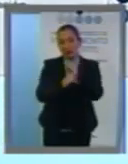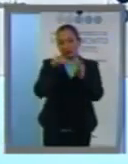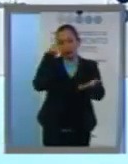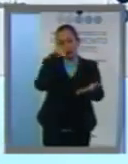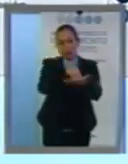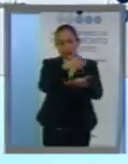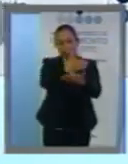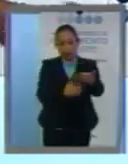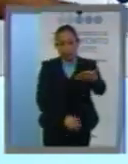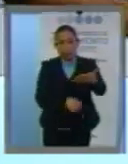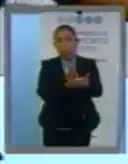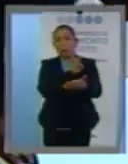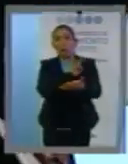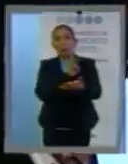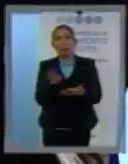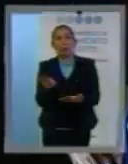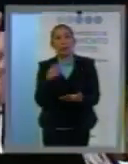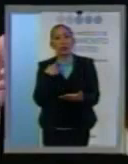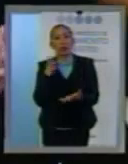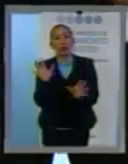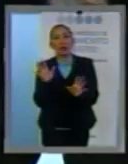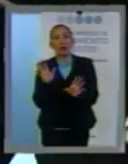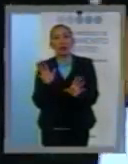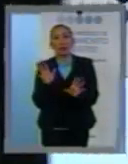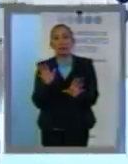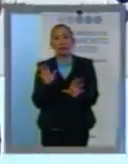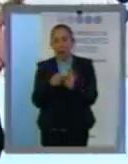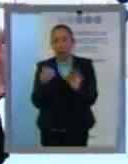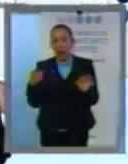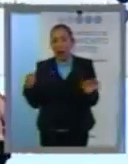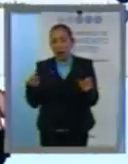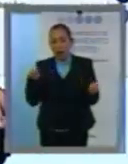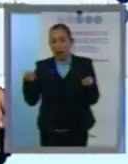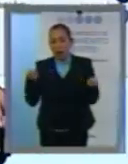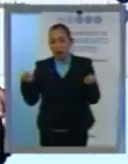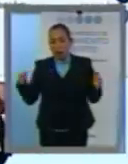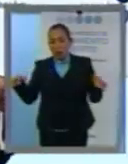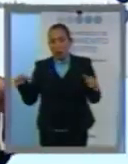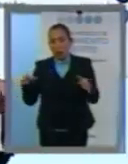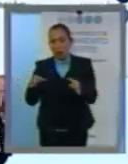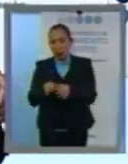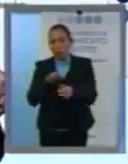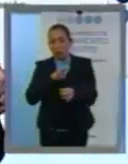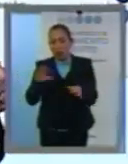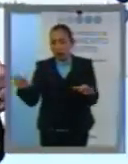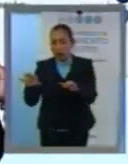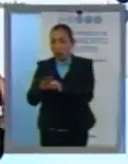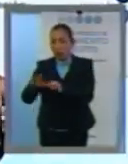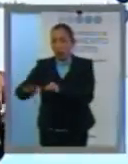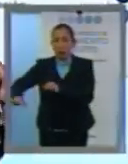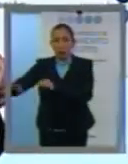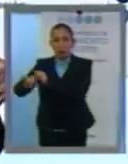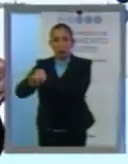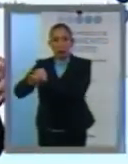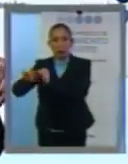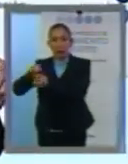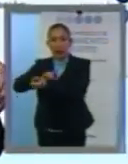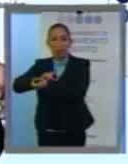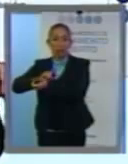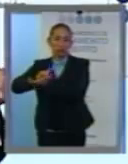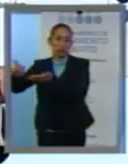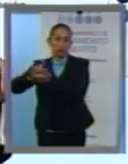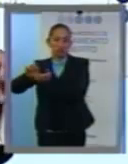que esta plataforma se podrá, digitalmente será coordinada, como mencionaba anteriormente, poderla ligar con la plataforma de